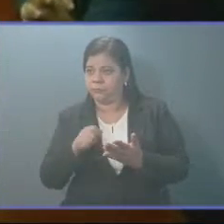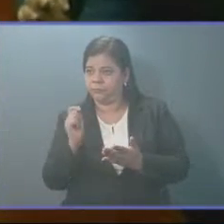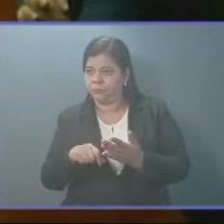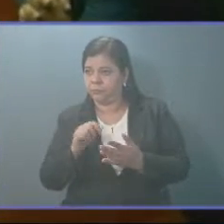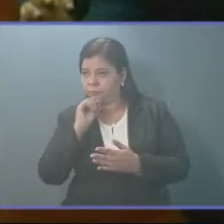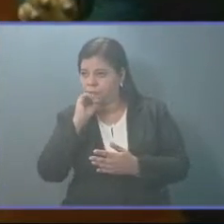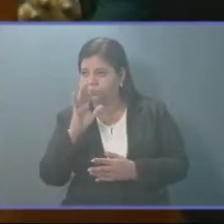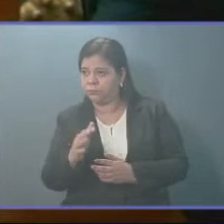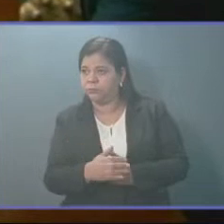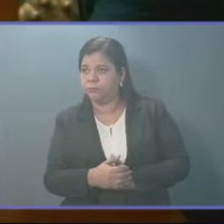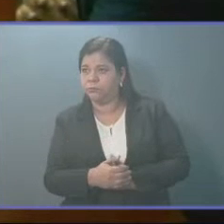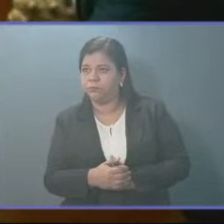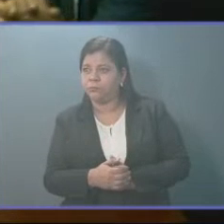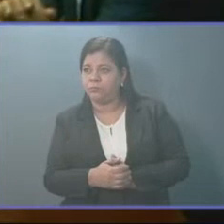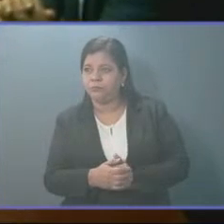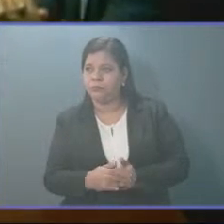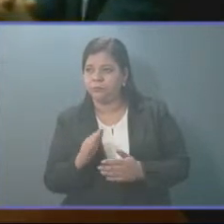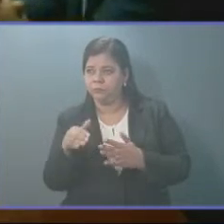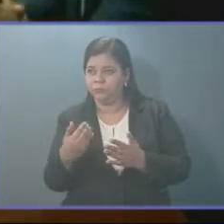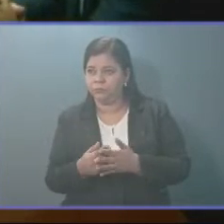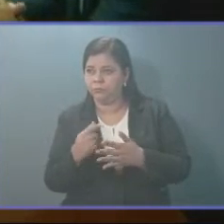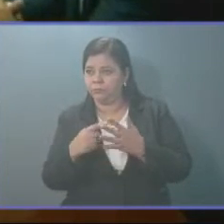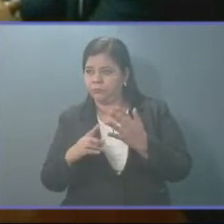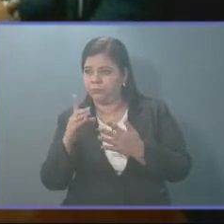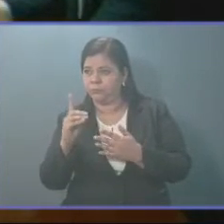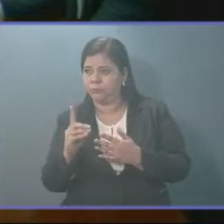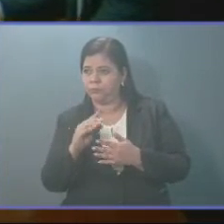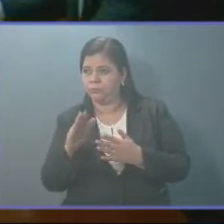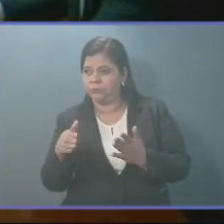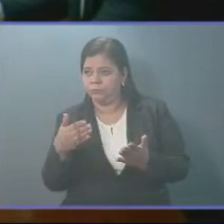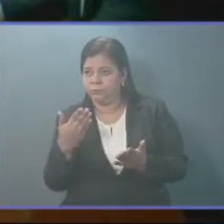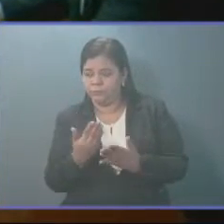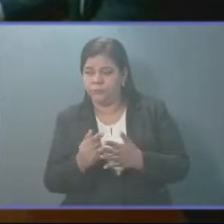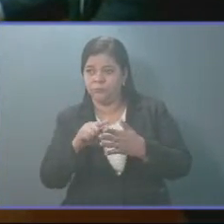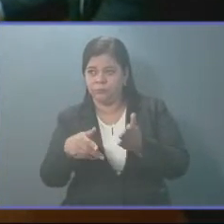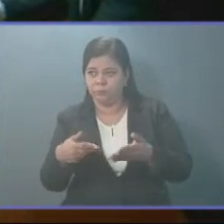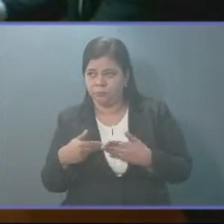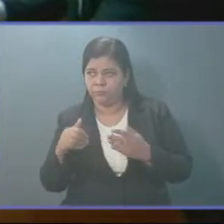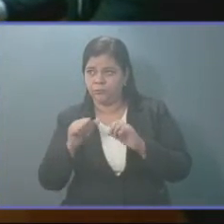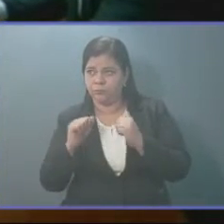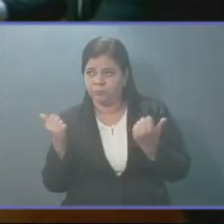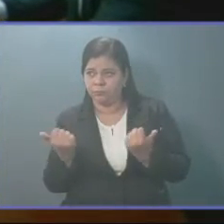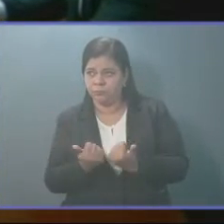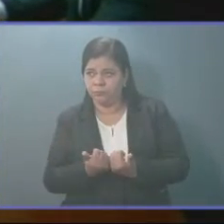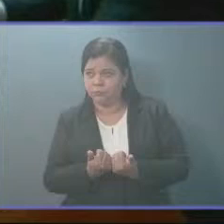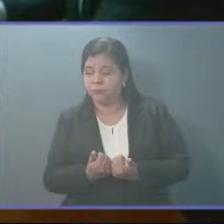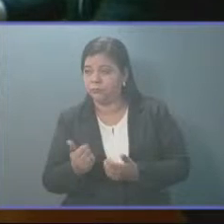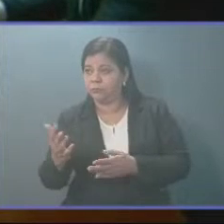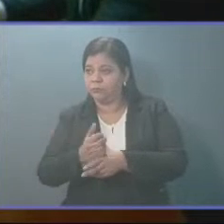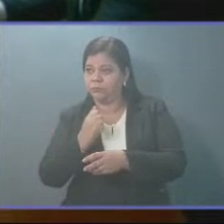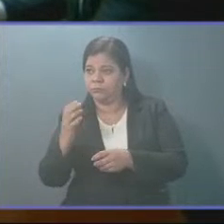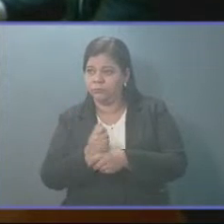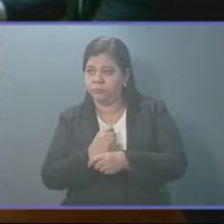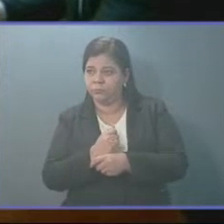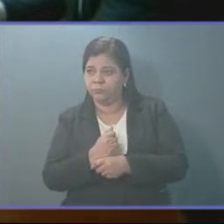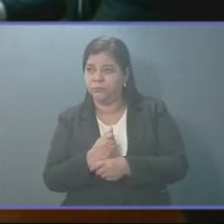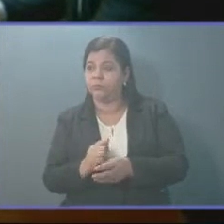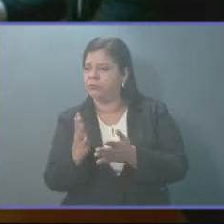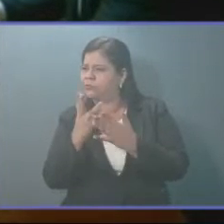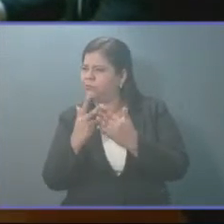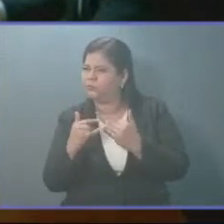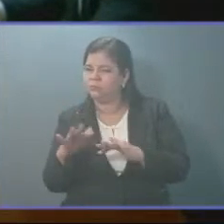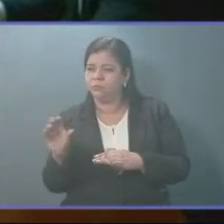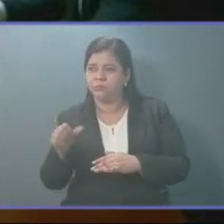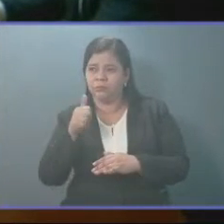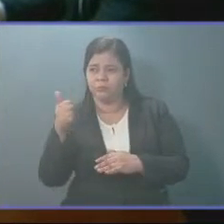existencia de hechos con apariencia de delitos relativos a los derechos laborales de asociación, de acoso sexual en el trabajo y cualquier otro